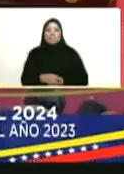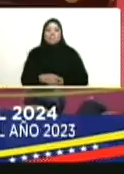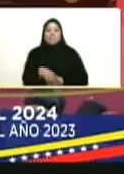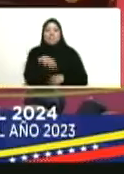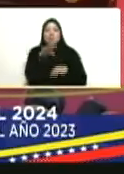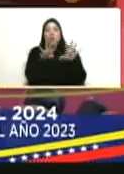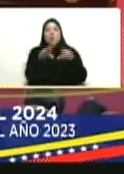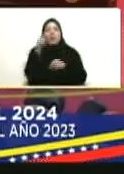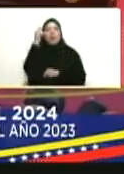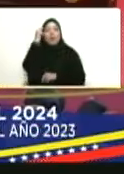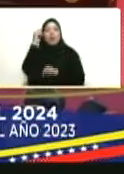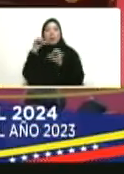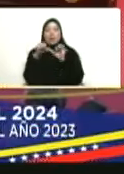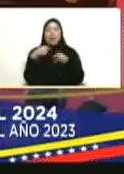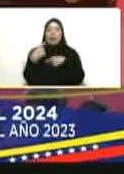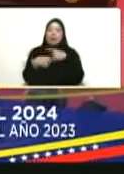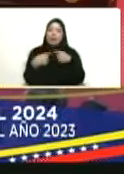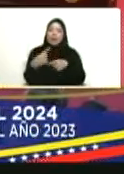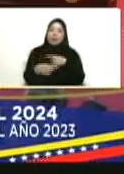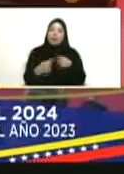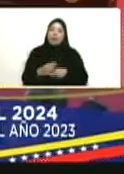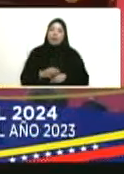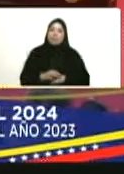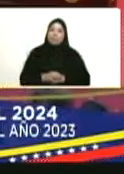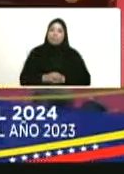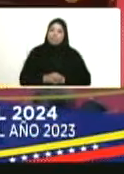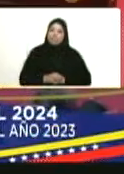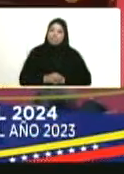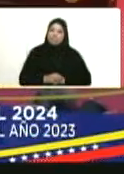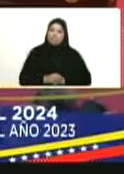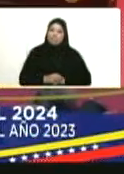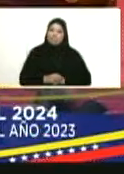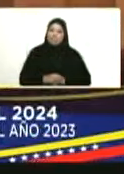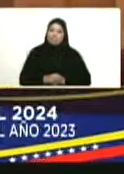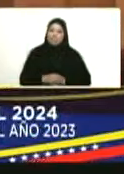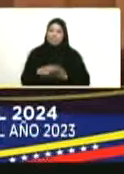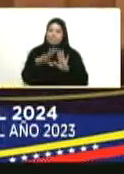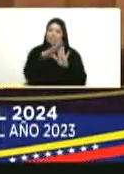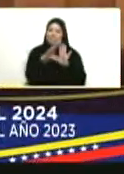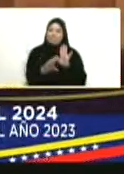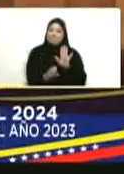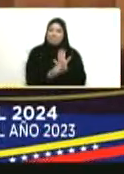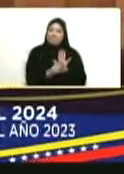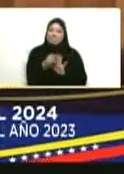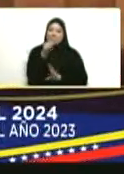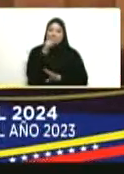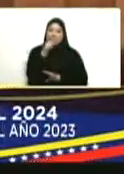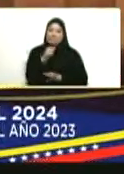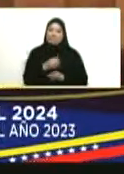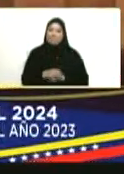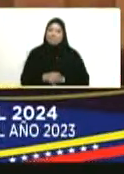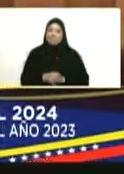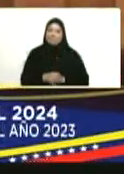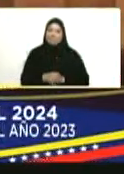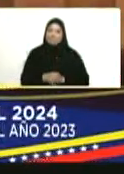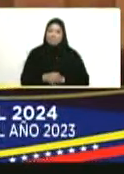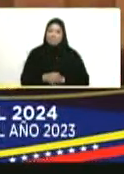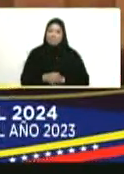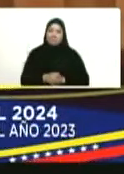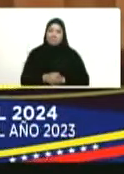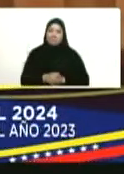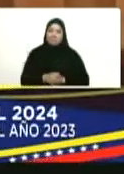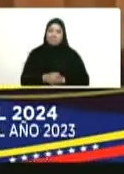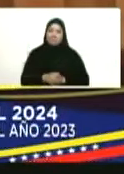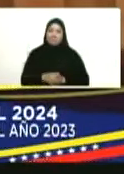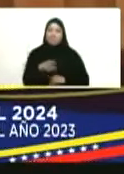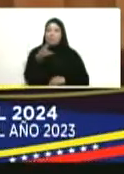90 días continuos de violencia. Y llamé a constituyente. Y dijeron,